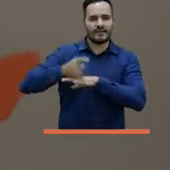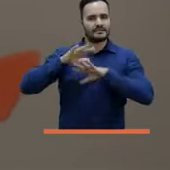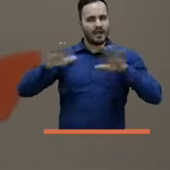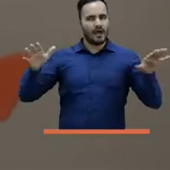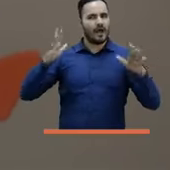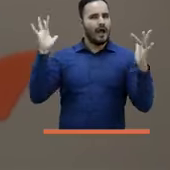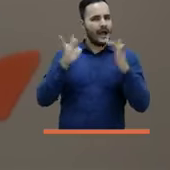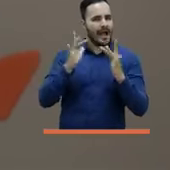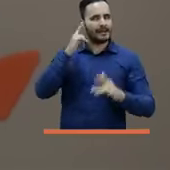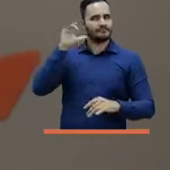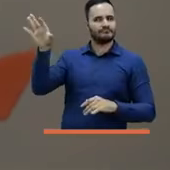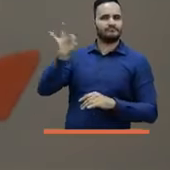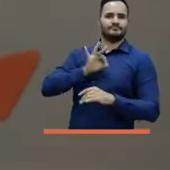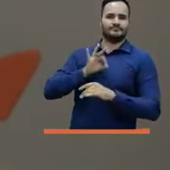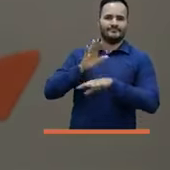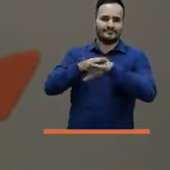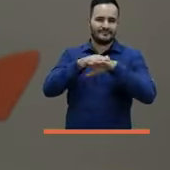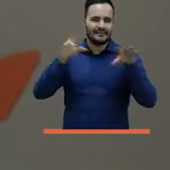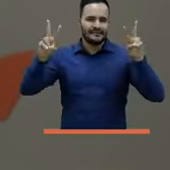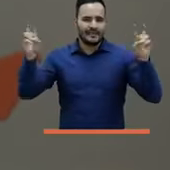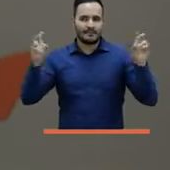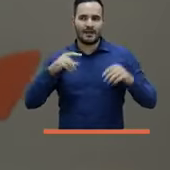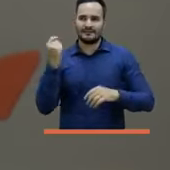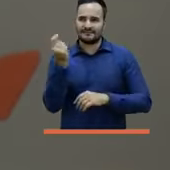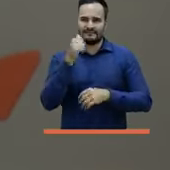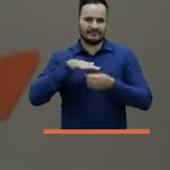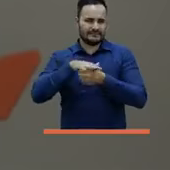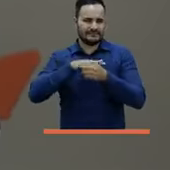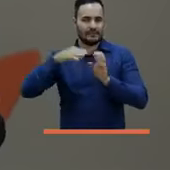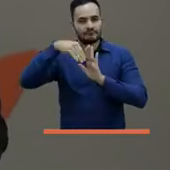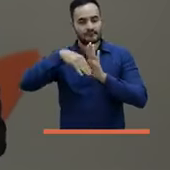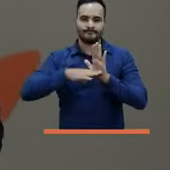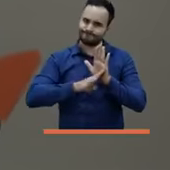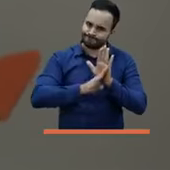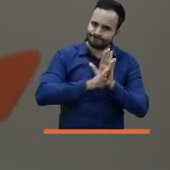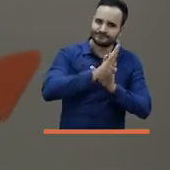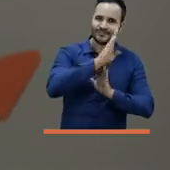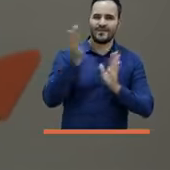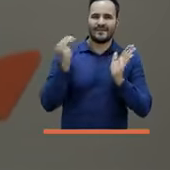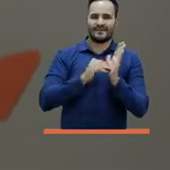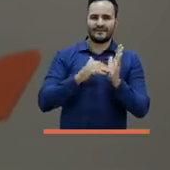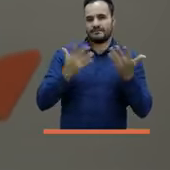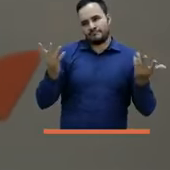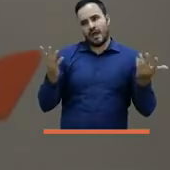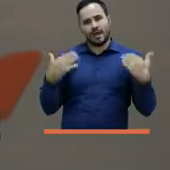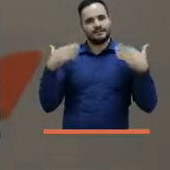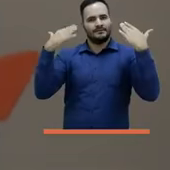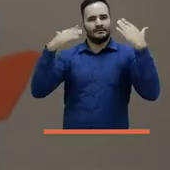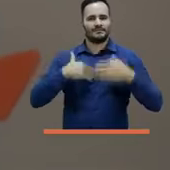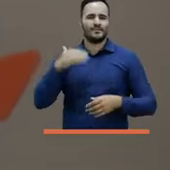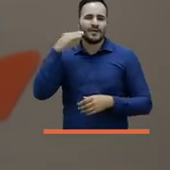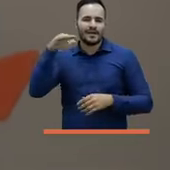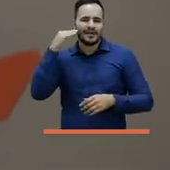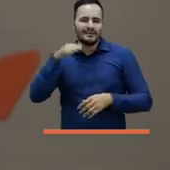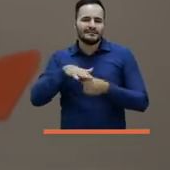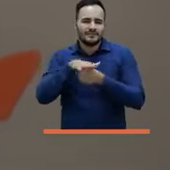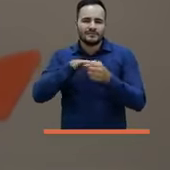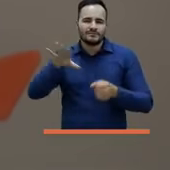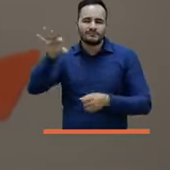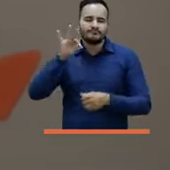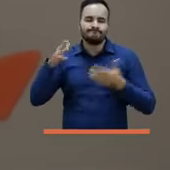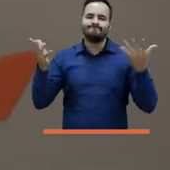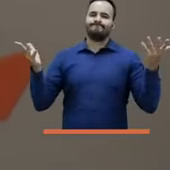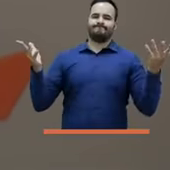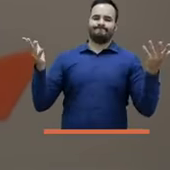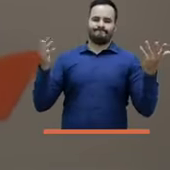justamente con las medidas para la reactivación económica en este caso particular para las mujeres a partir de los